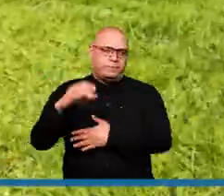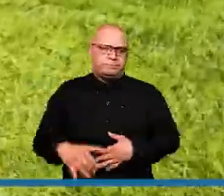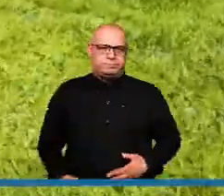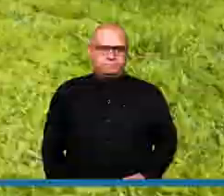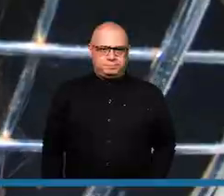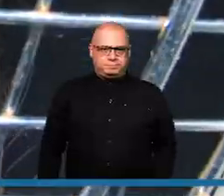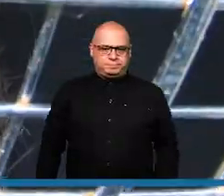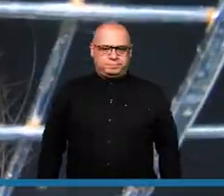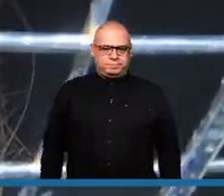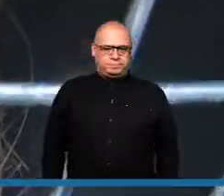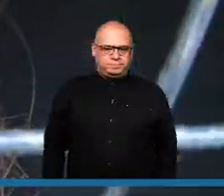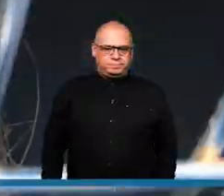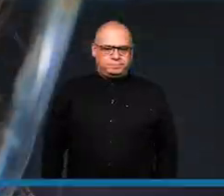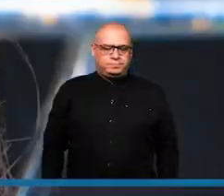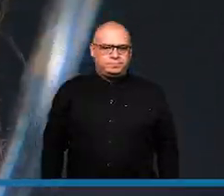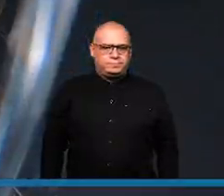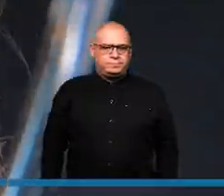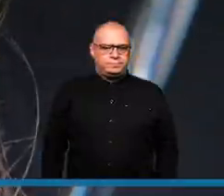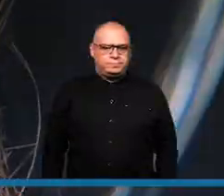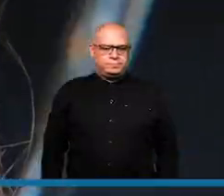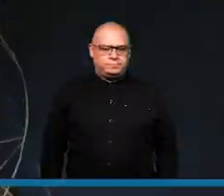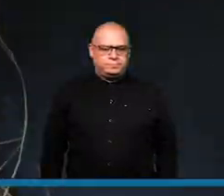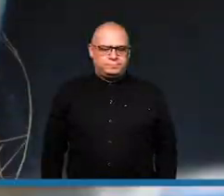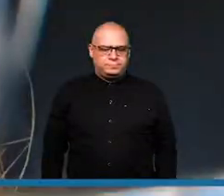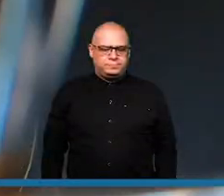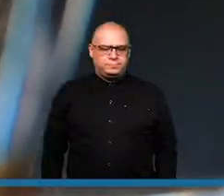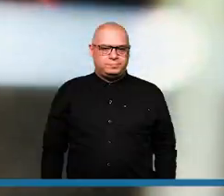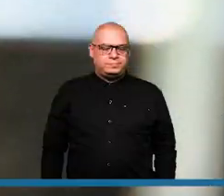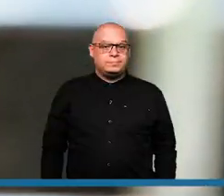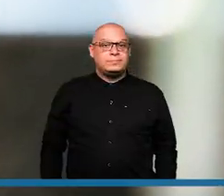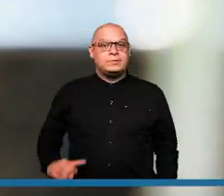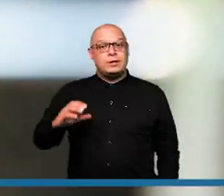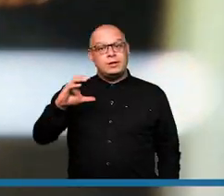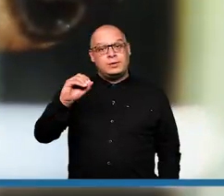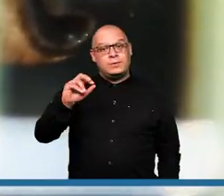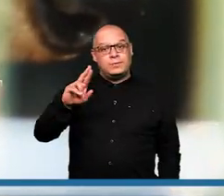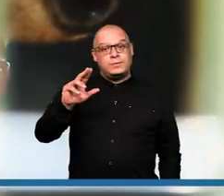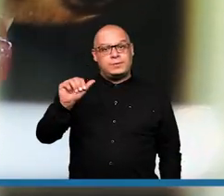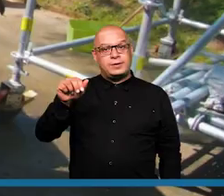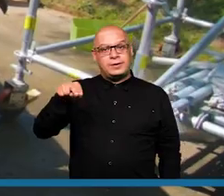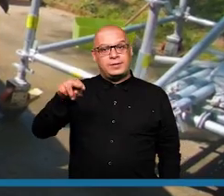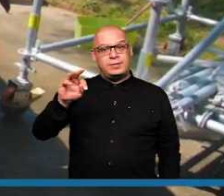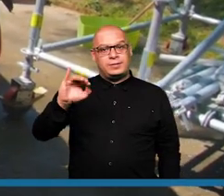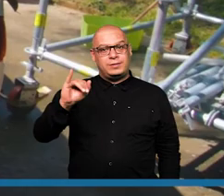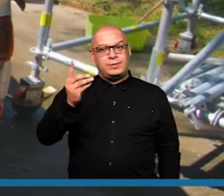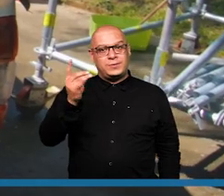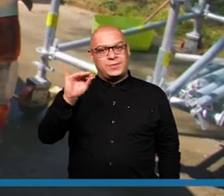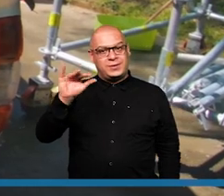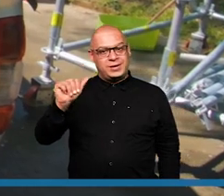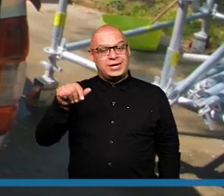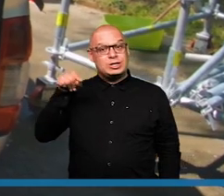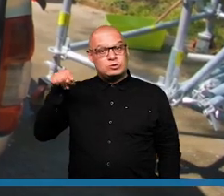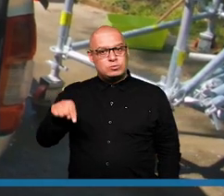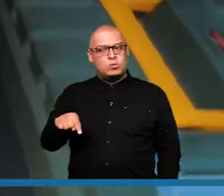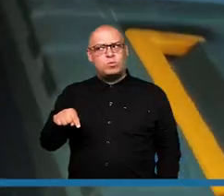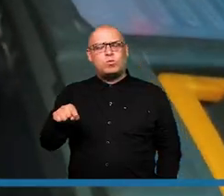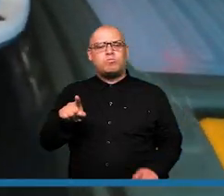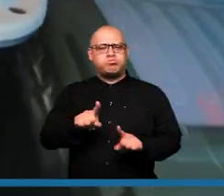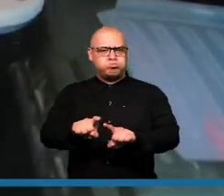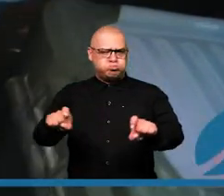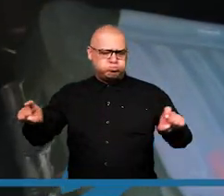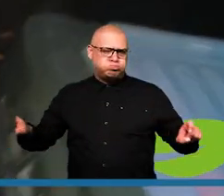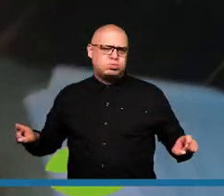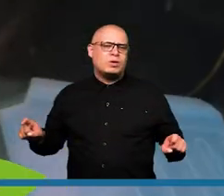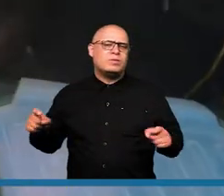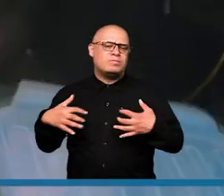Desde Corantioquia a la estación de paso, cerca de 299 individuos, la mayoría de ellos realmente vienen de nuestro centro de atención y valoración de